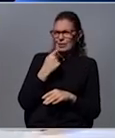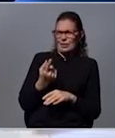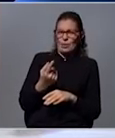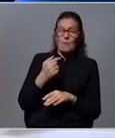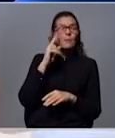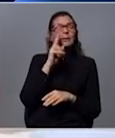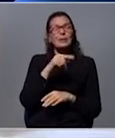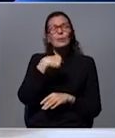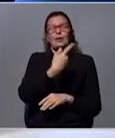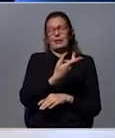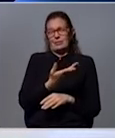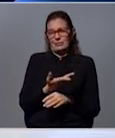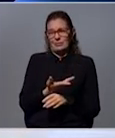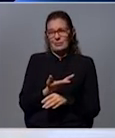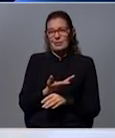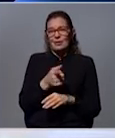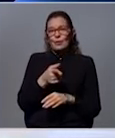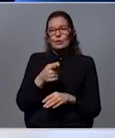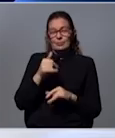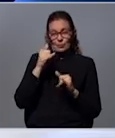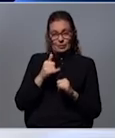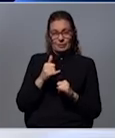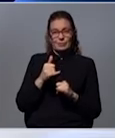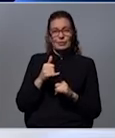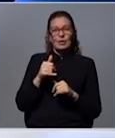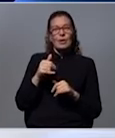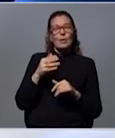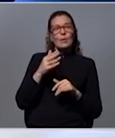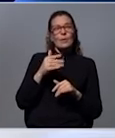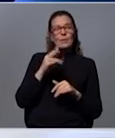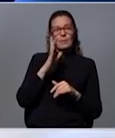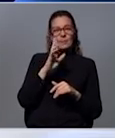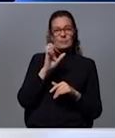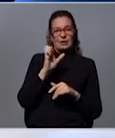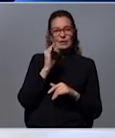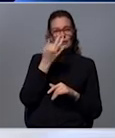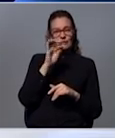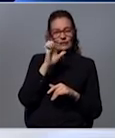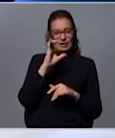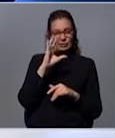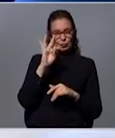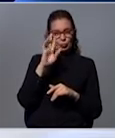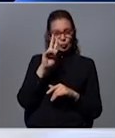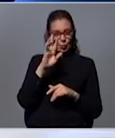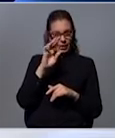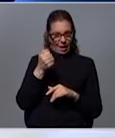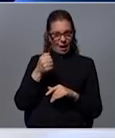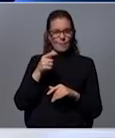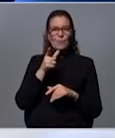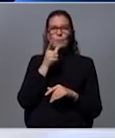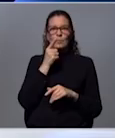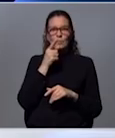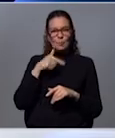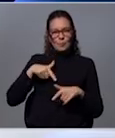el resto la prefectura nacional naval que son militares bajo un mando militar sin preparación